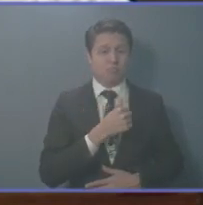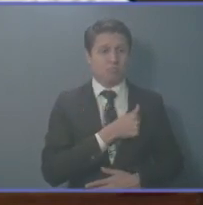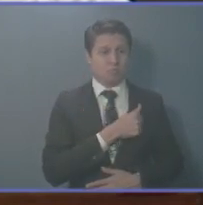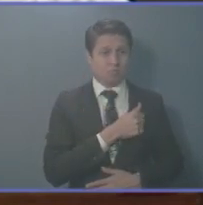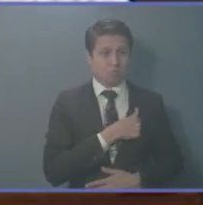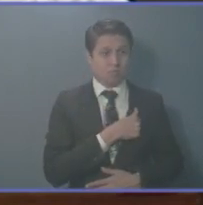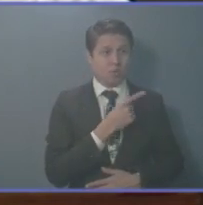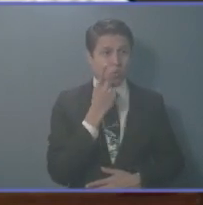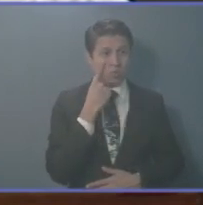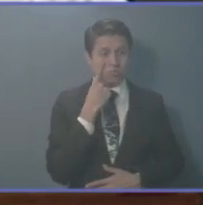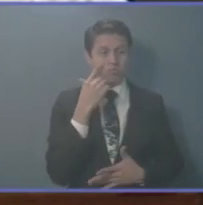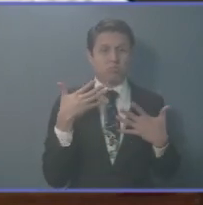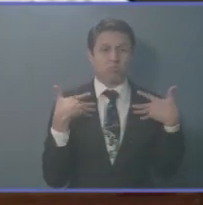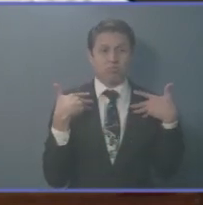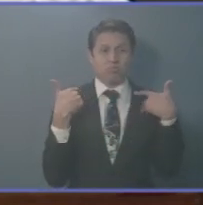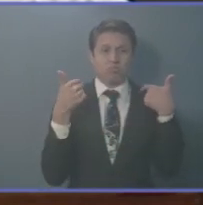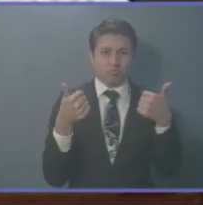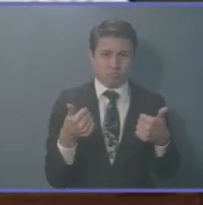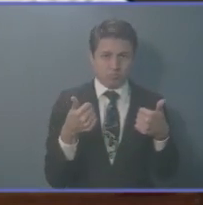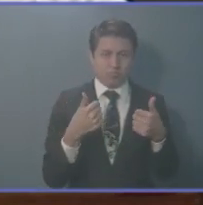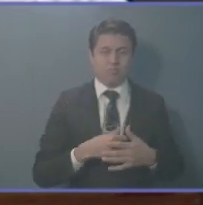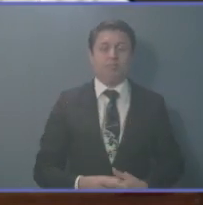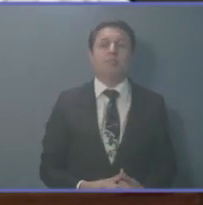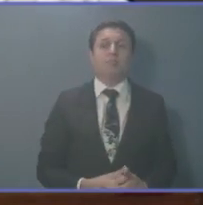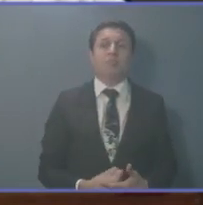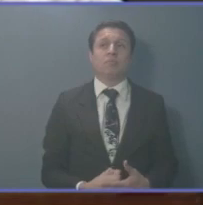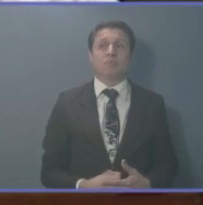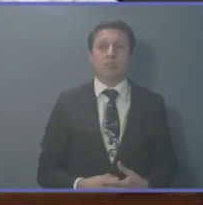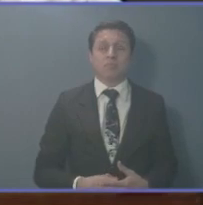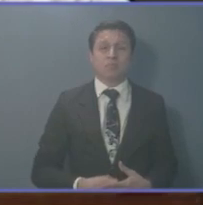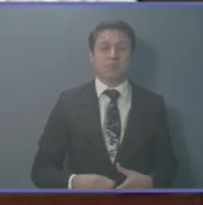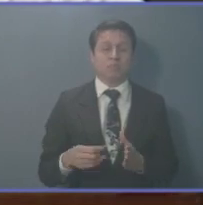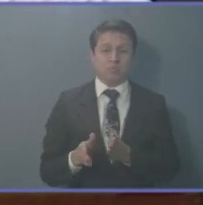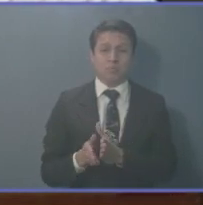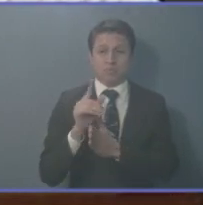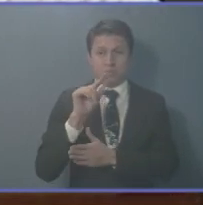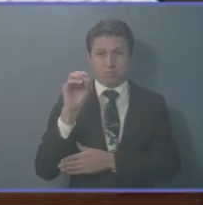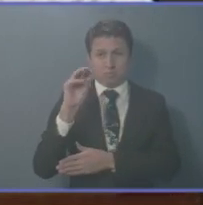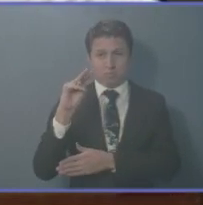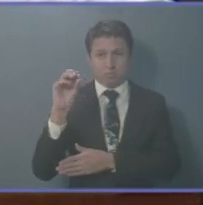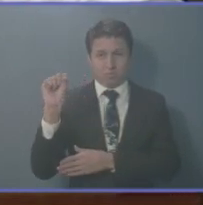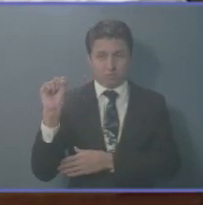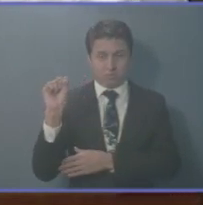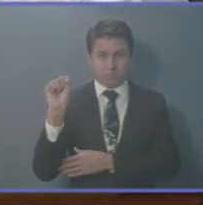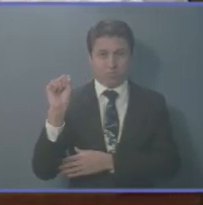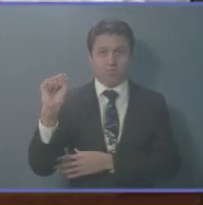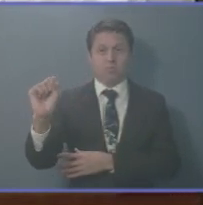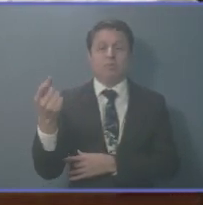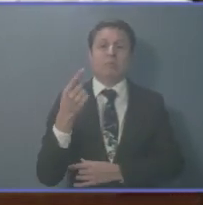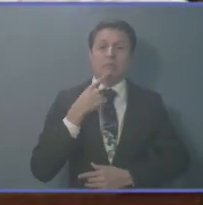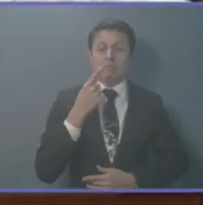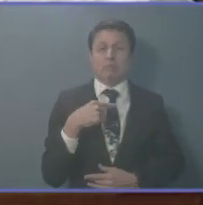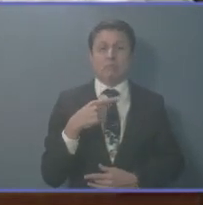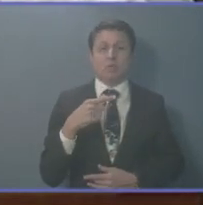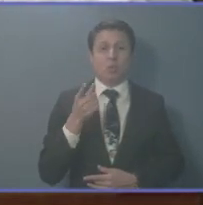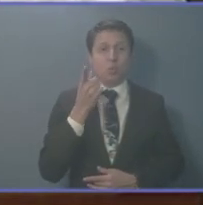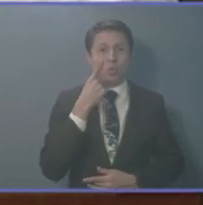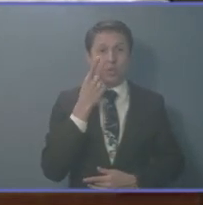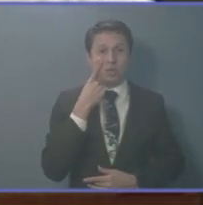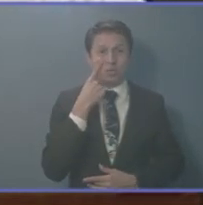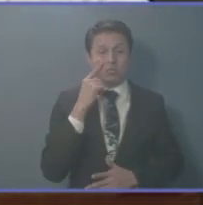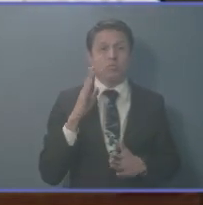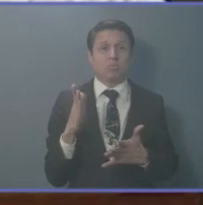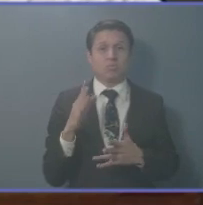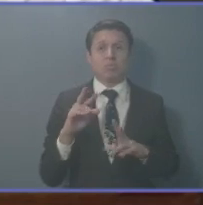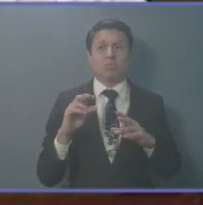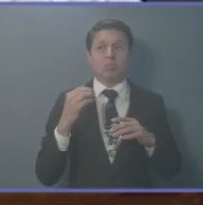y restablecimiento. 2. Que la Organización Mundial de la Salud ha reconocido que la pandemia por COVID-19